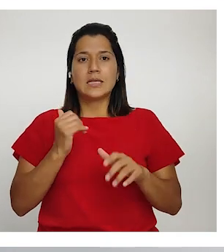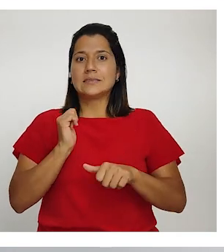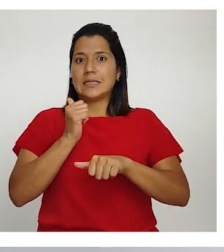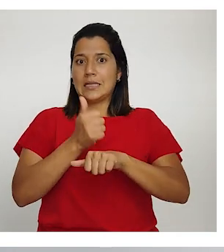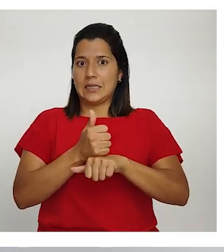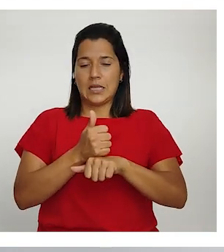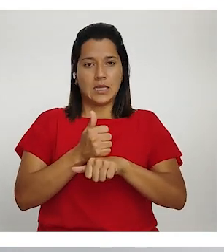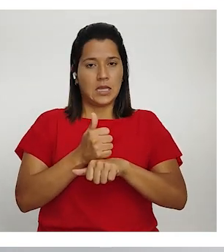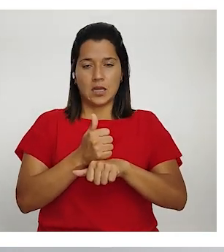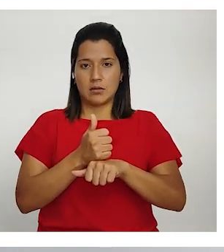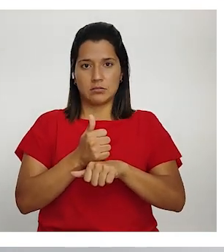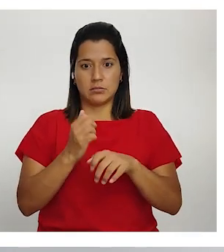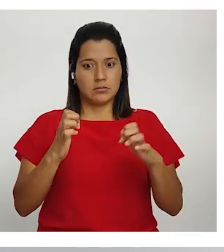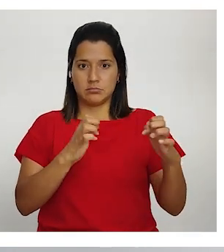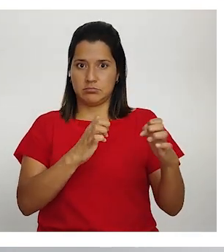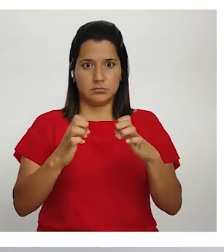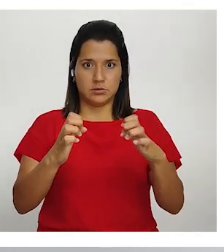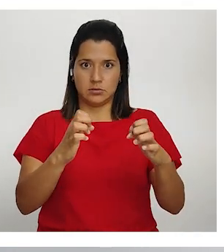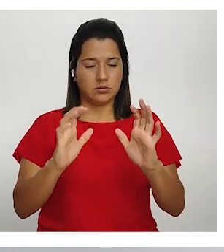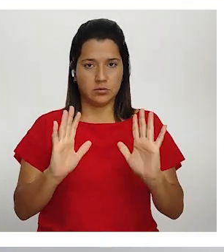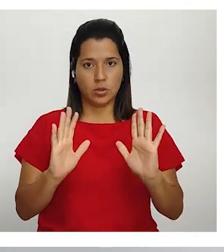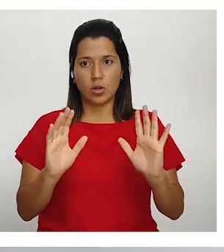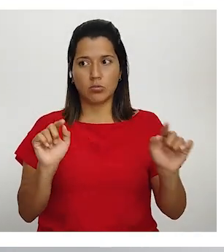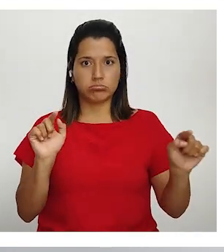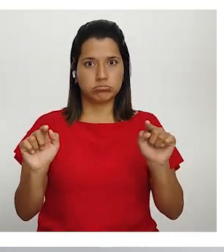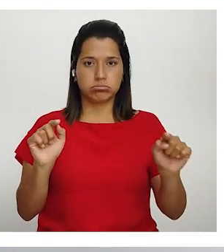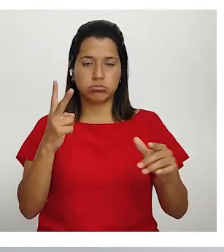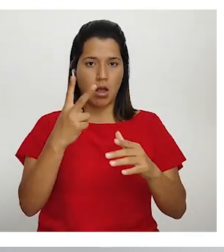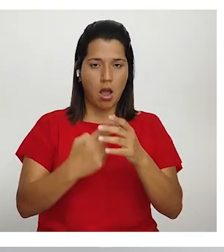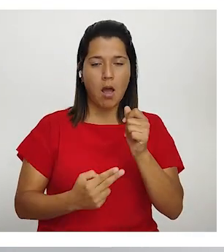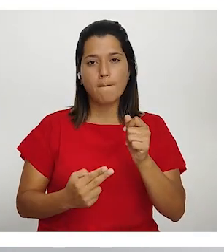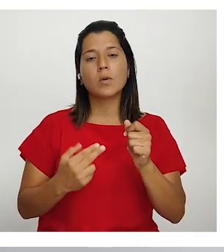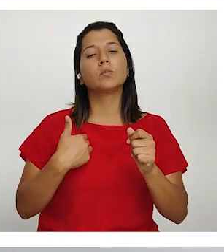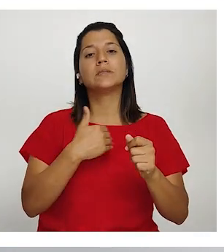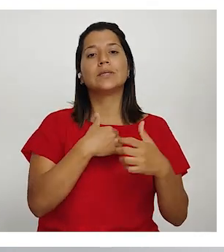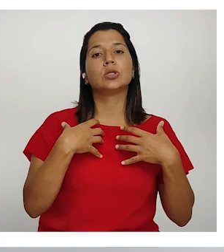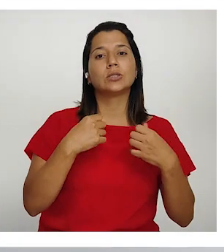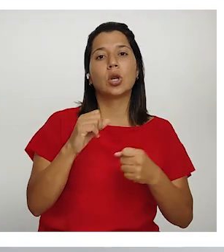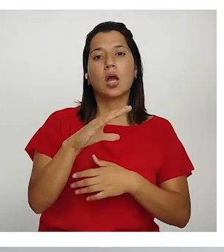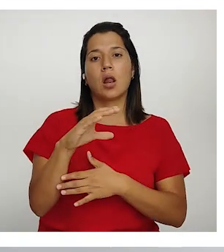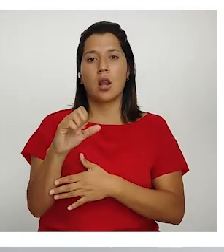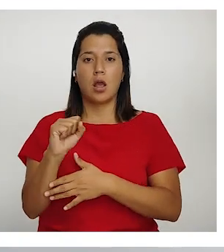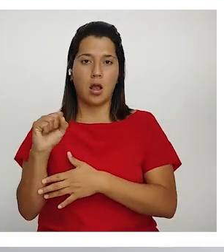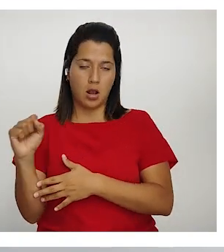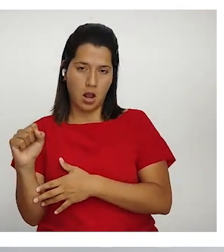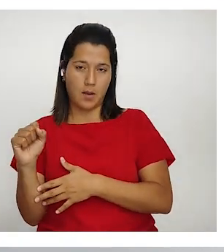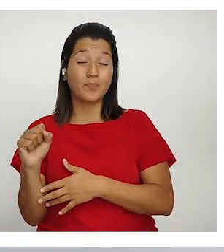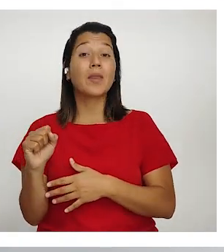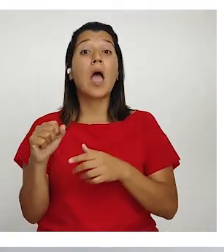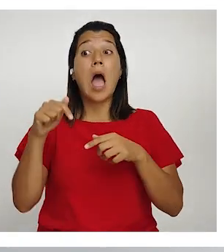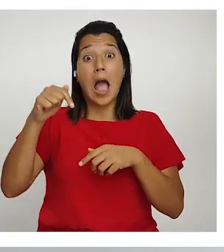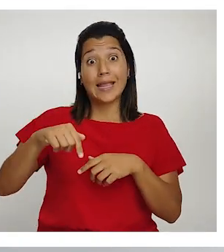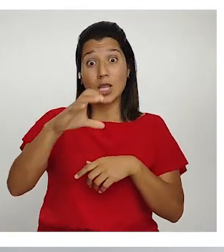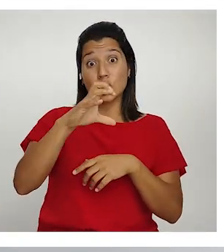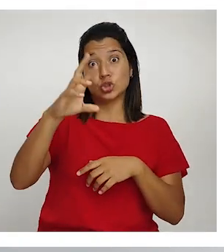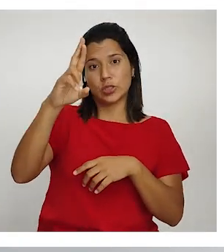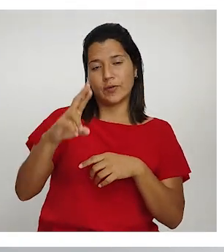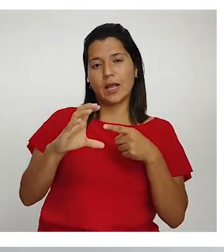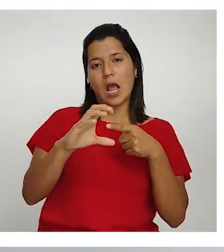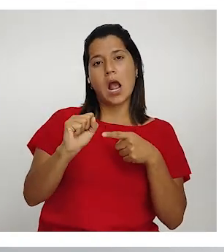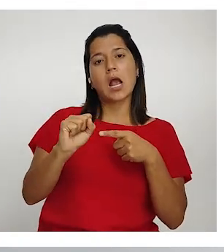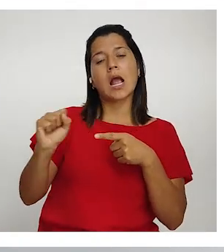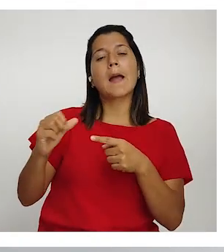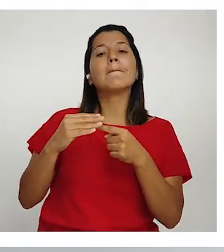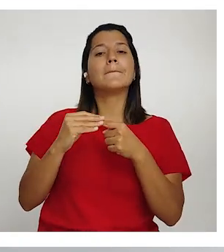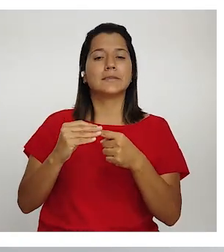El nivel operativo siempre lo ha llevado el sistema de salud. En nuestro caso, la Caja es nuestro mayor prestador de servicios de salud y por lo tanto